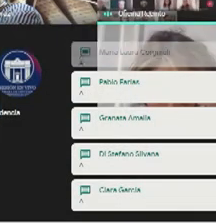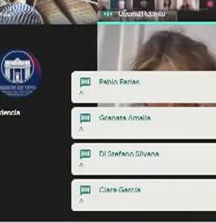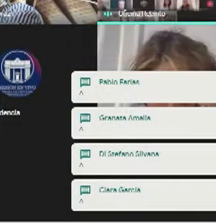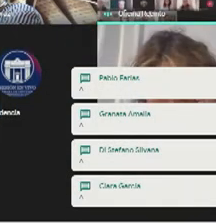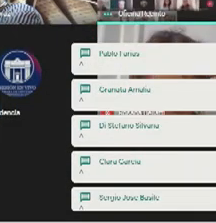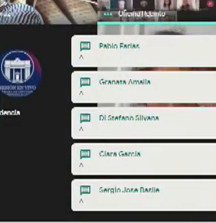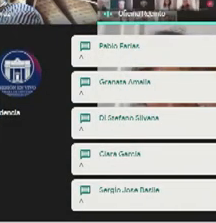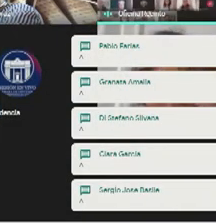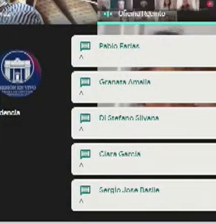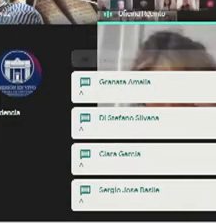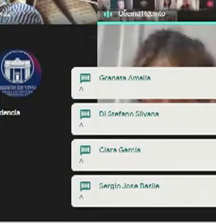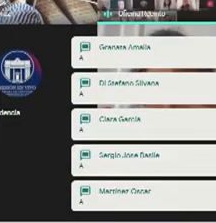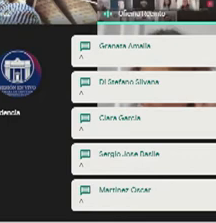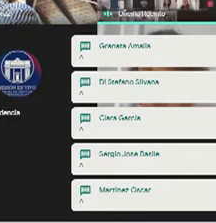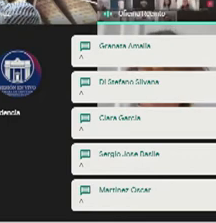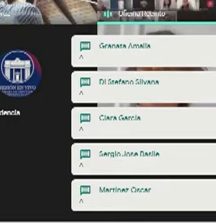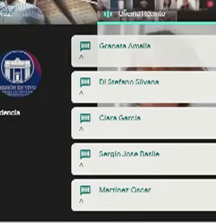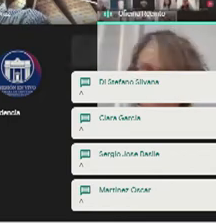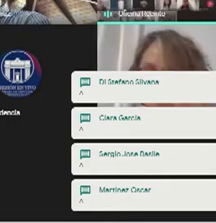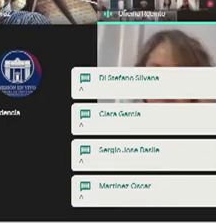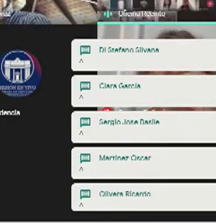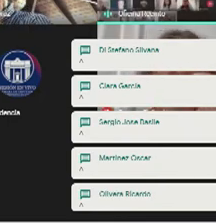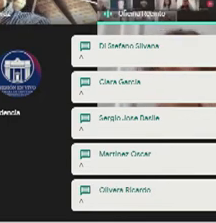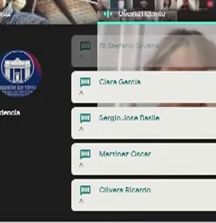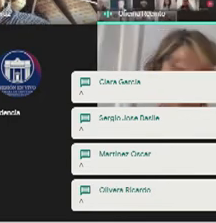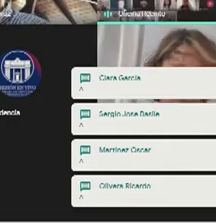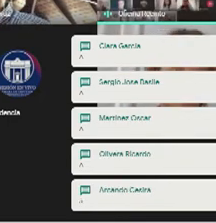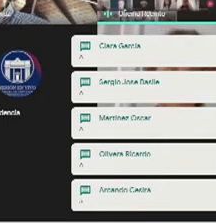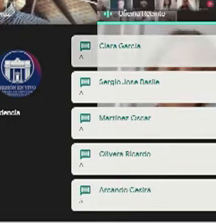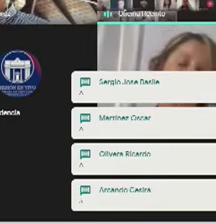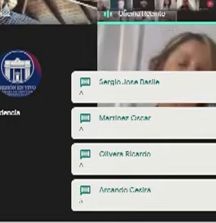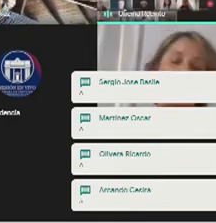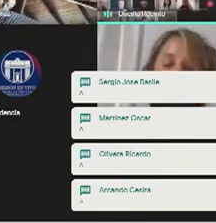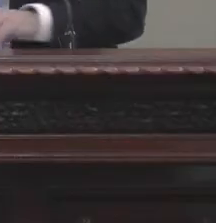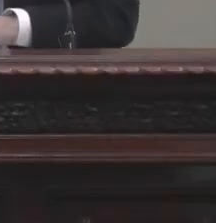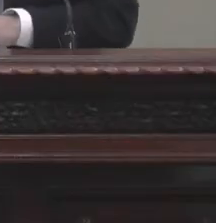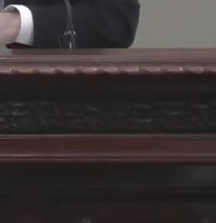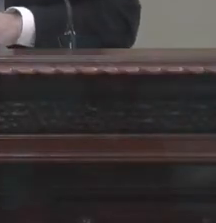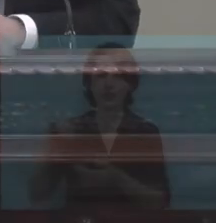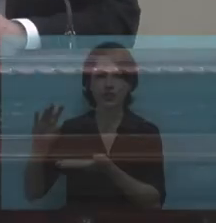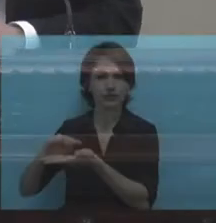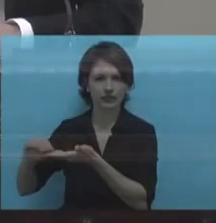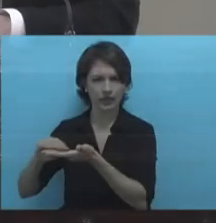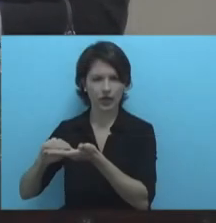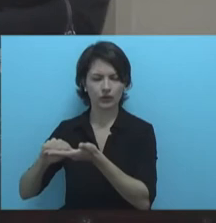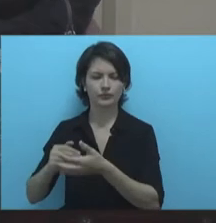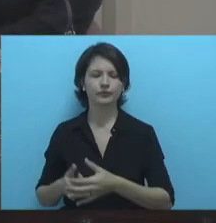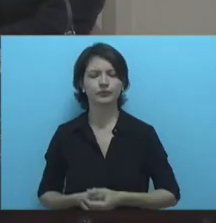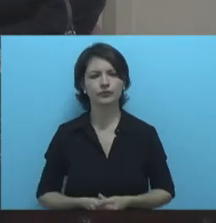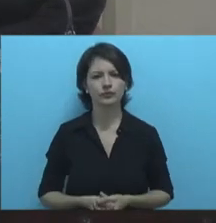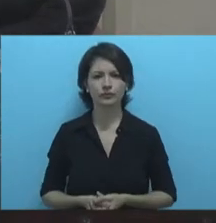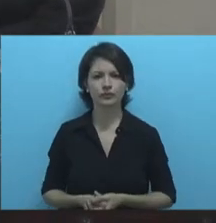en consecuencia el proyecto de ley recibe sanción de la cámara de diputados y se comunica a la cámara de senadores